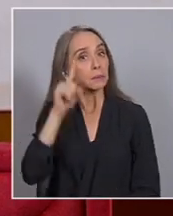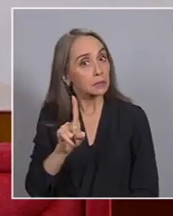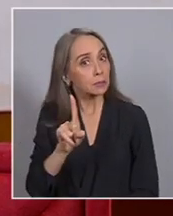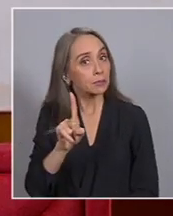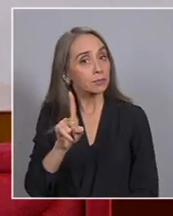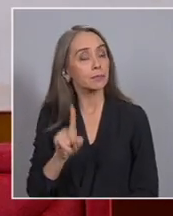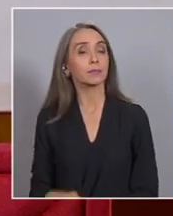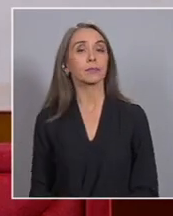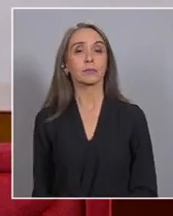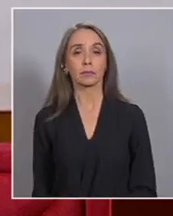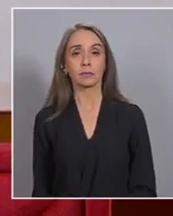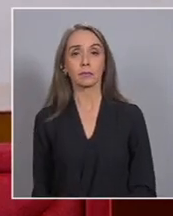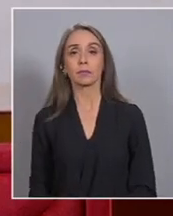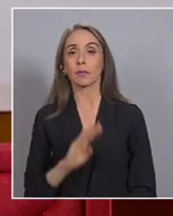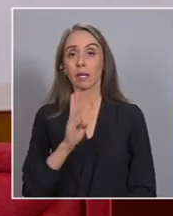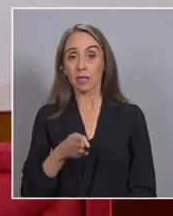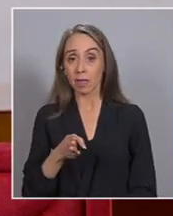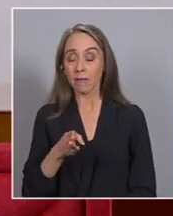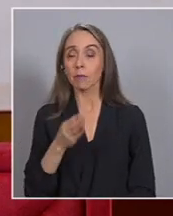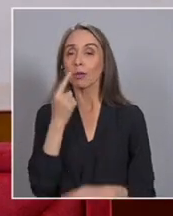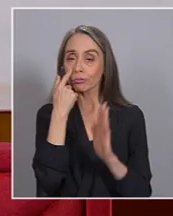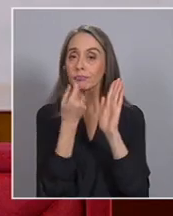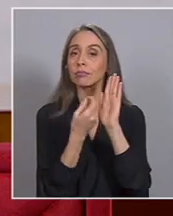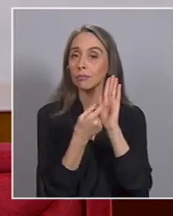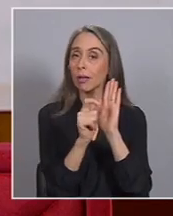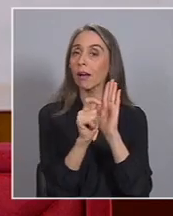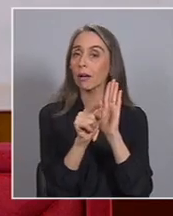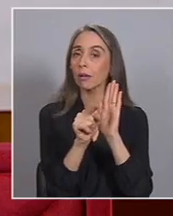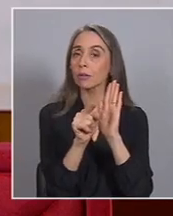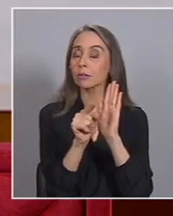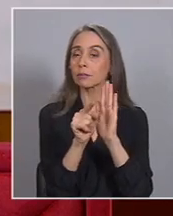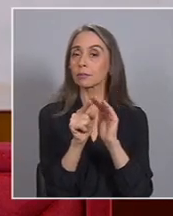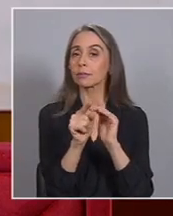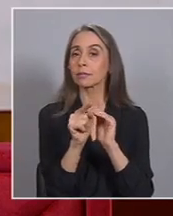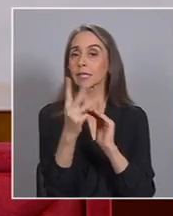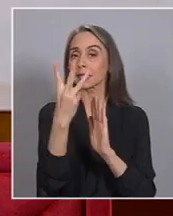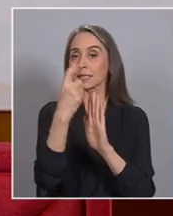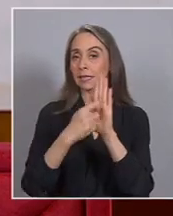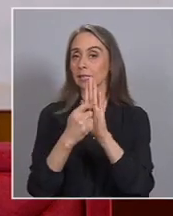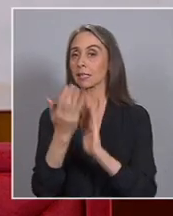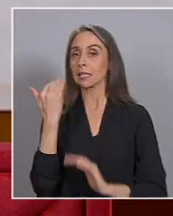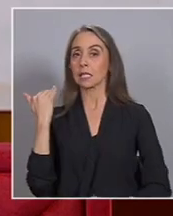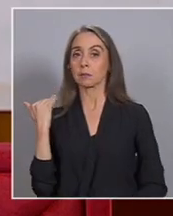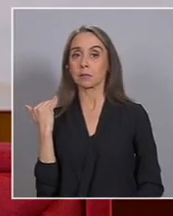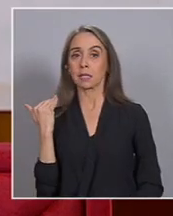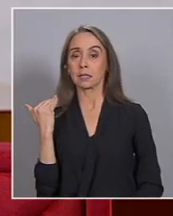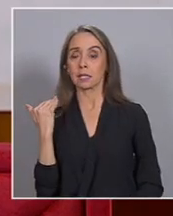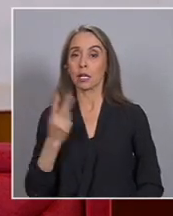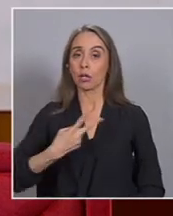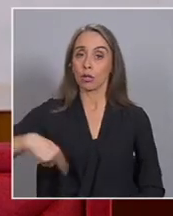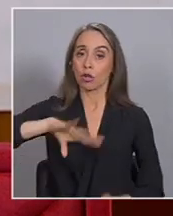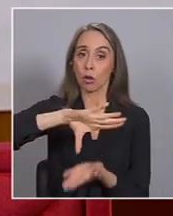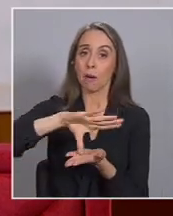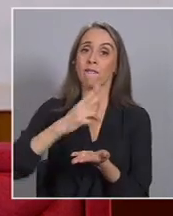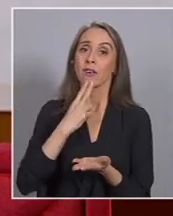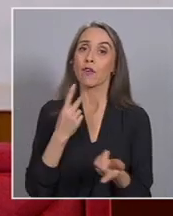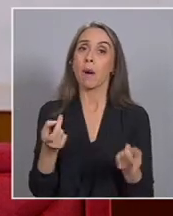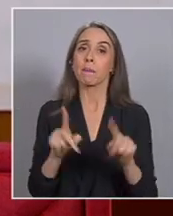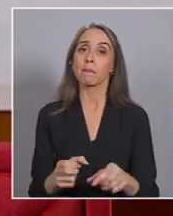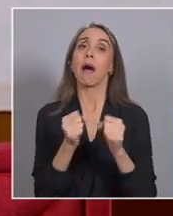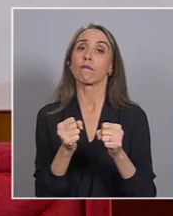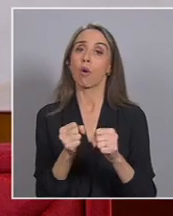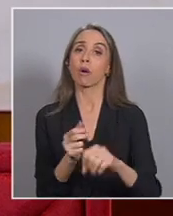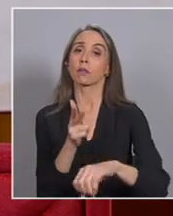Sin embargo, debemos reconocer que en los últimos 3 meses hemos vivido un recrudecimiento